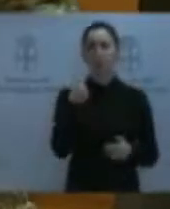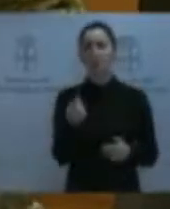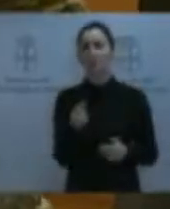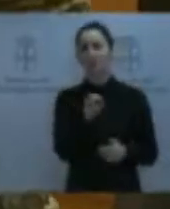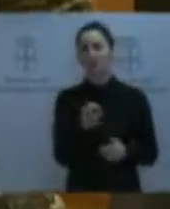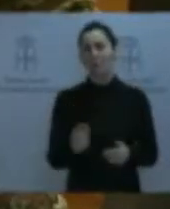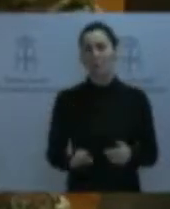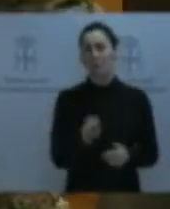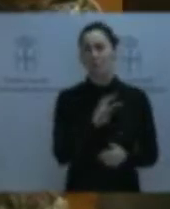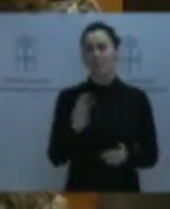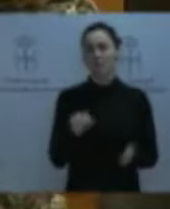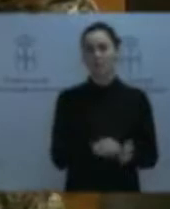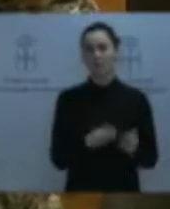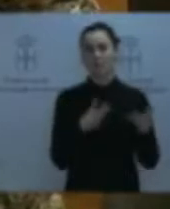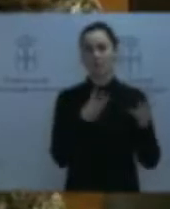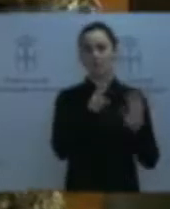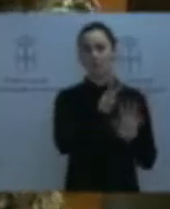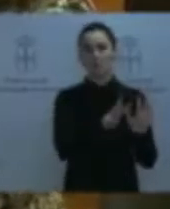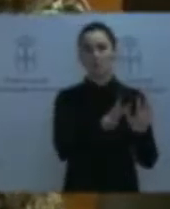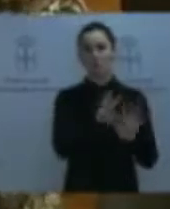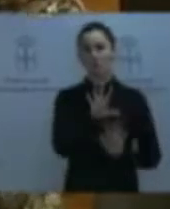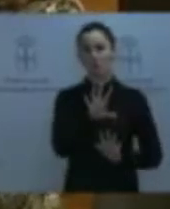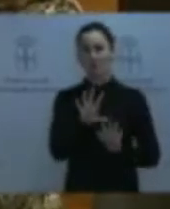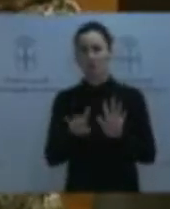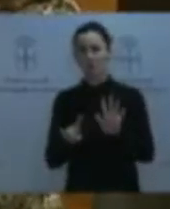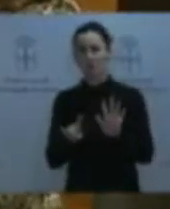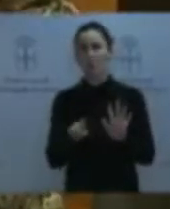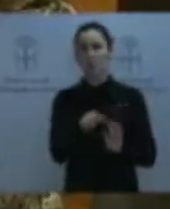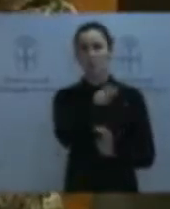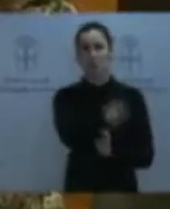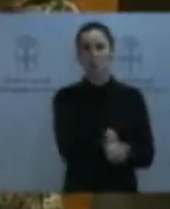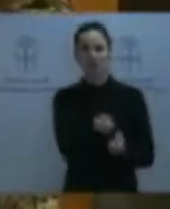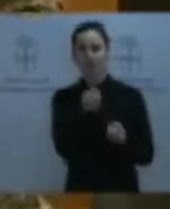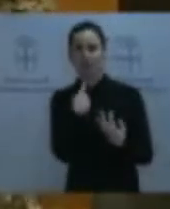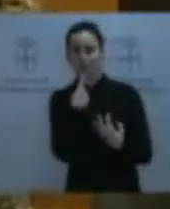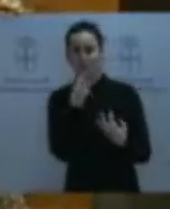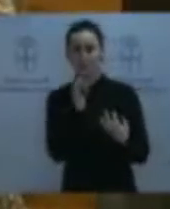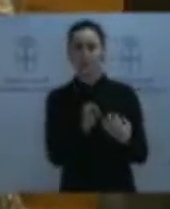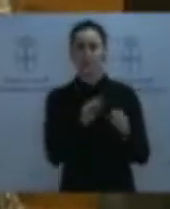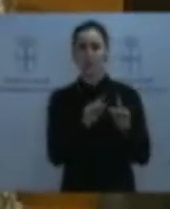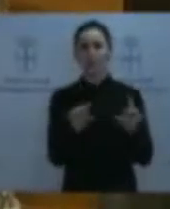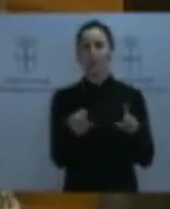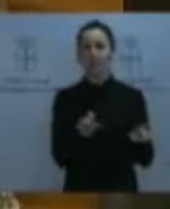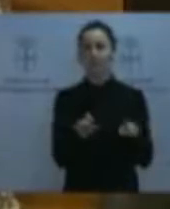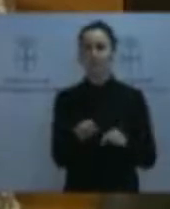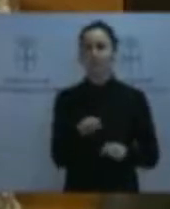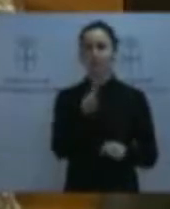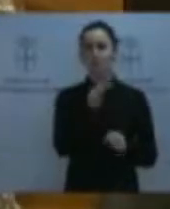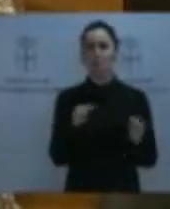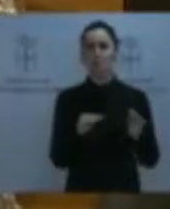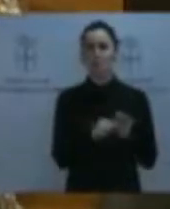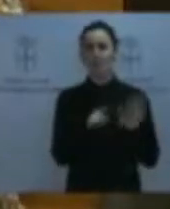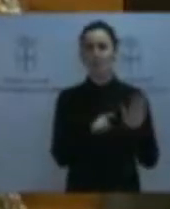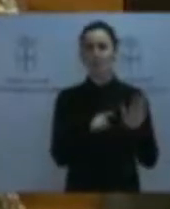13.856, y usted me acaba de dar además el dato de que los beneficiarios son solamente 2.613, con lo cual en extensivo estamos trabajando bastante poco